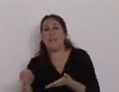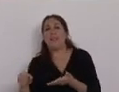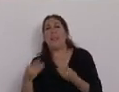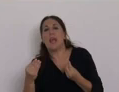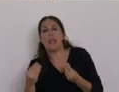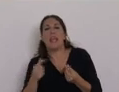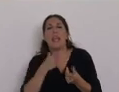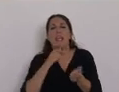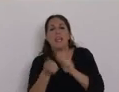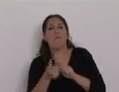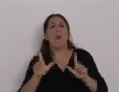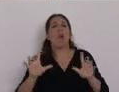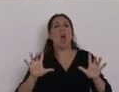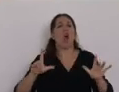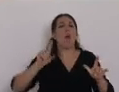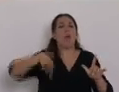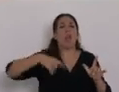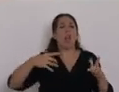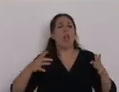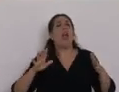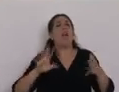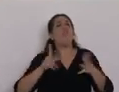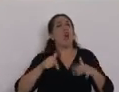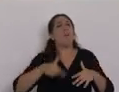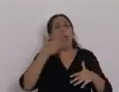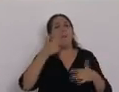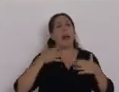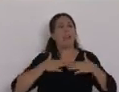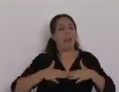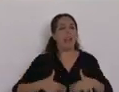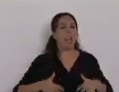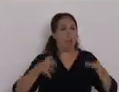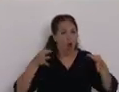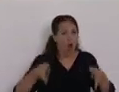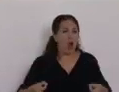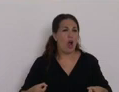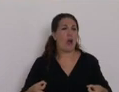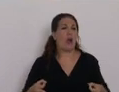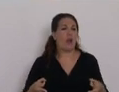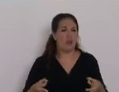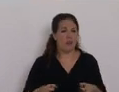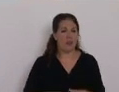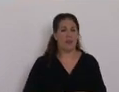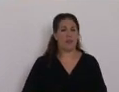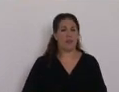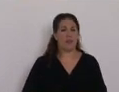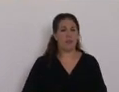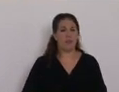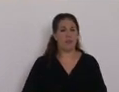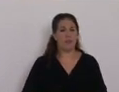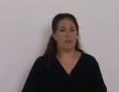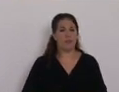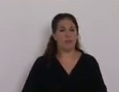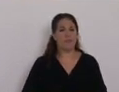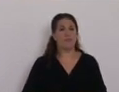para no cambiar este clima de cordialidad imperante. Y voy a tratar